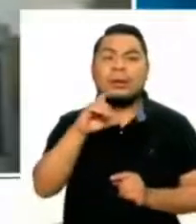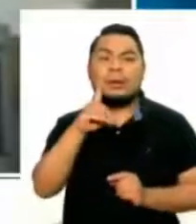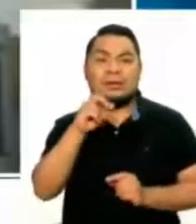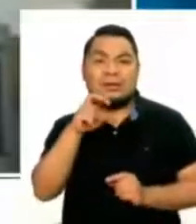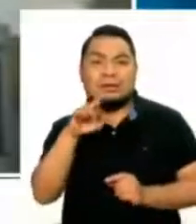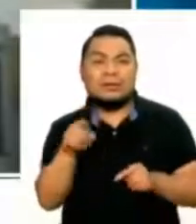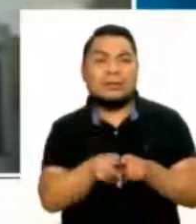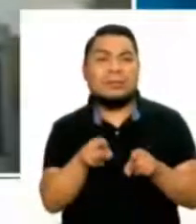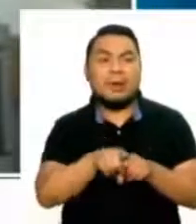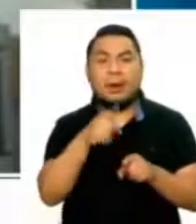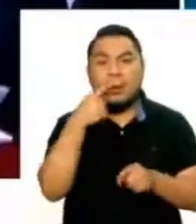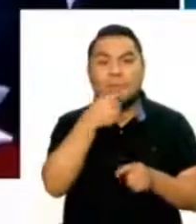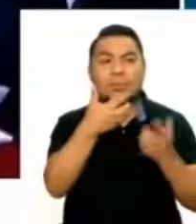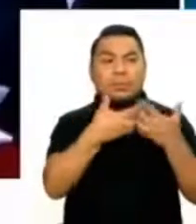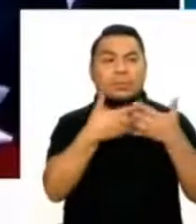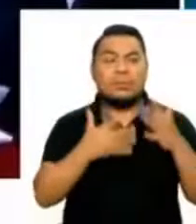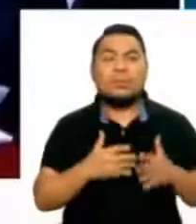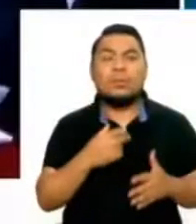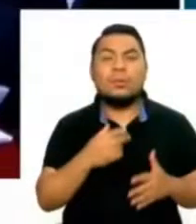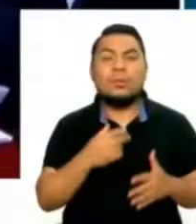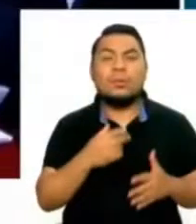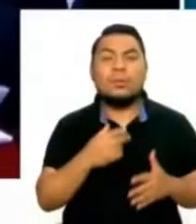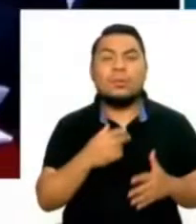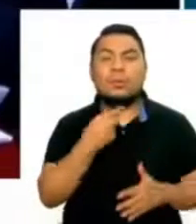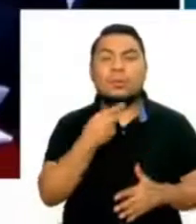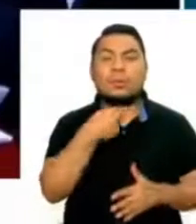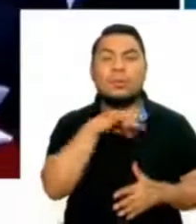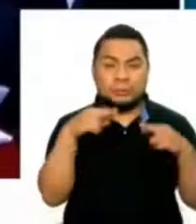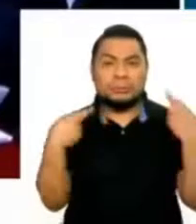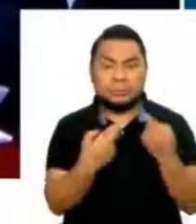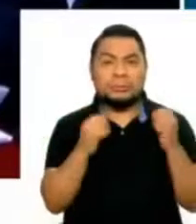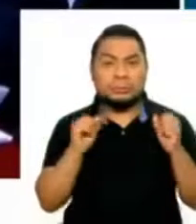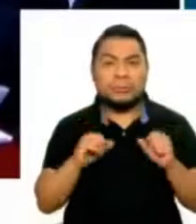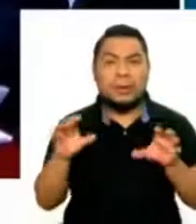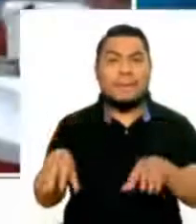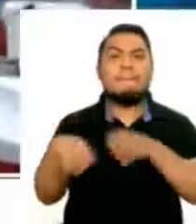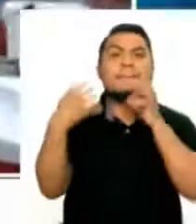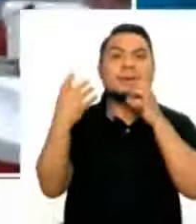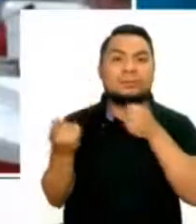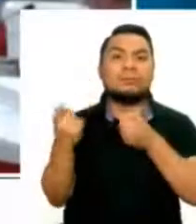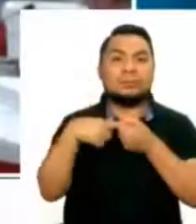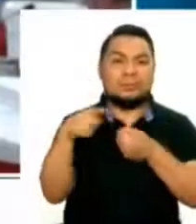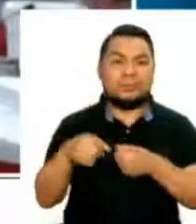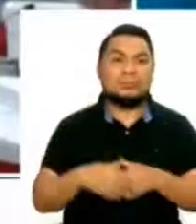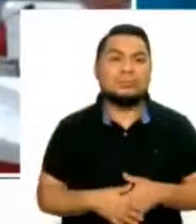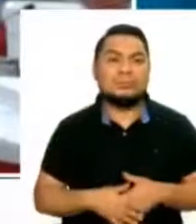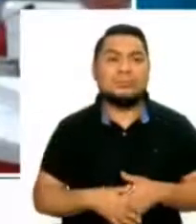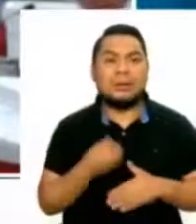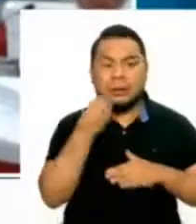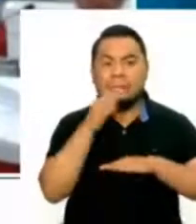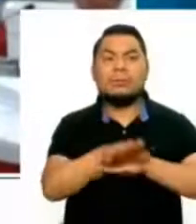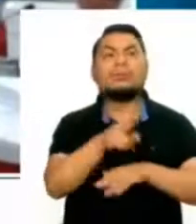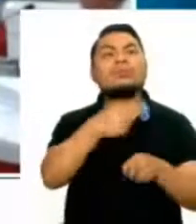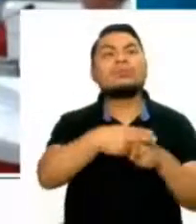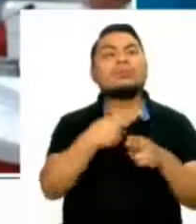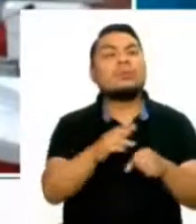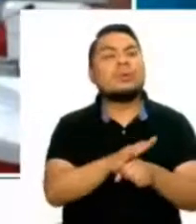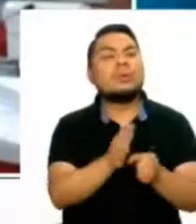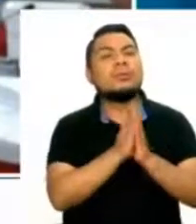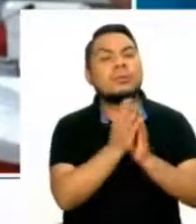además del empresario Hugo Espino. Ellos asistieron a la audiencia de forma remota. Buenas tardes, señora. Su nombre completo, por